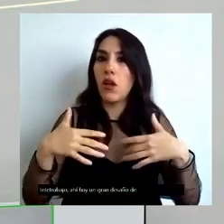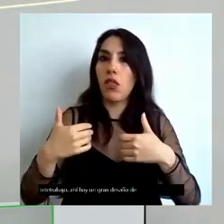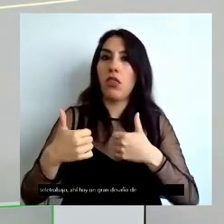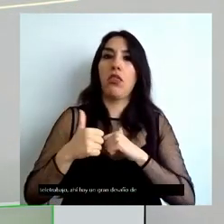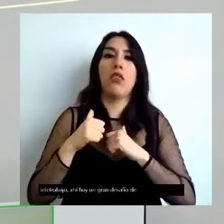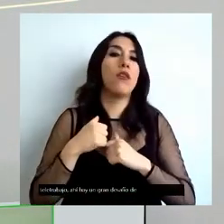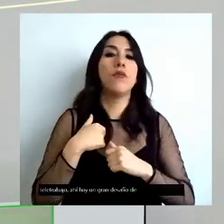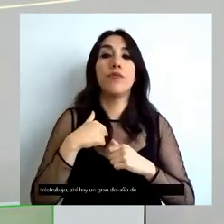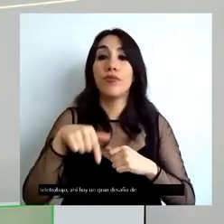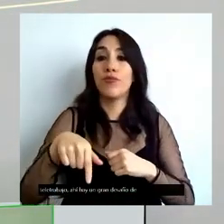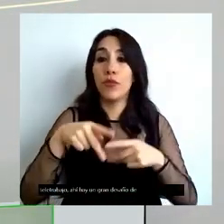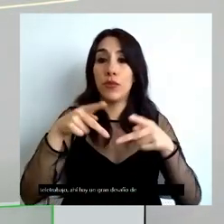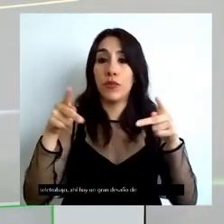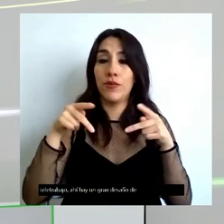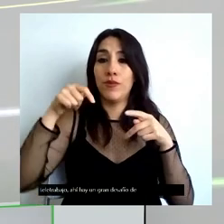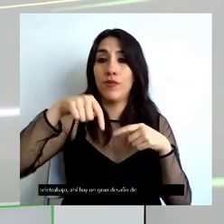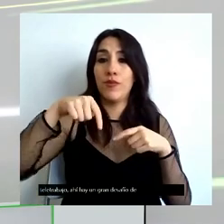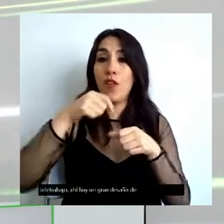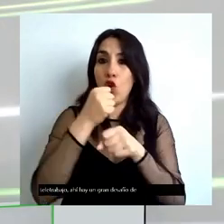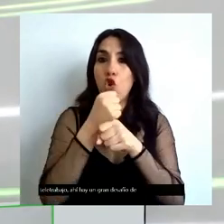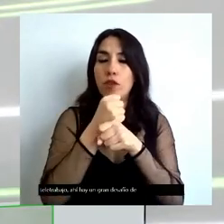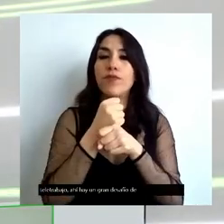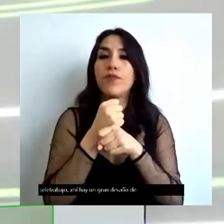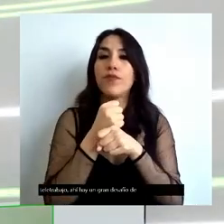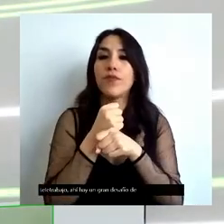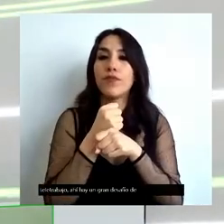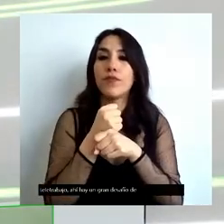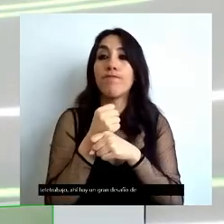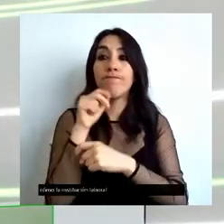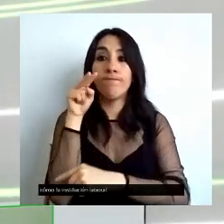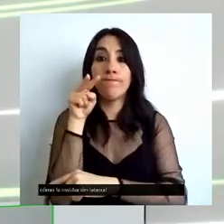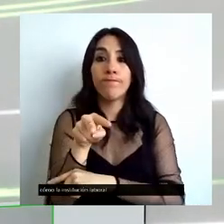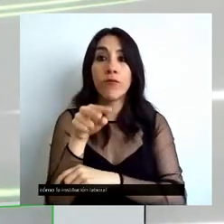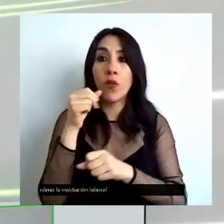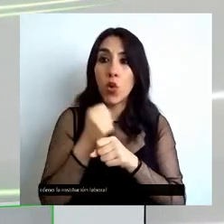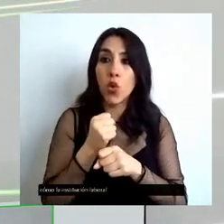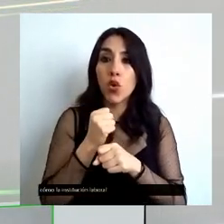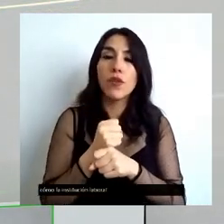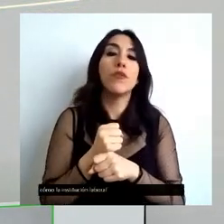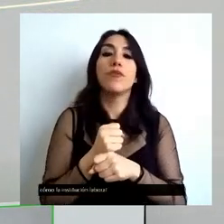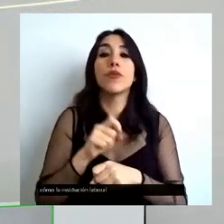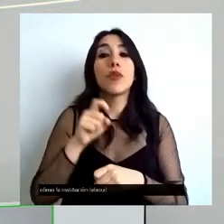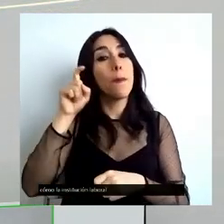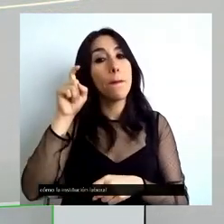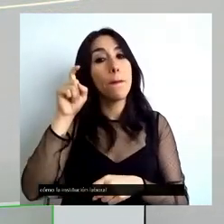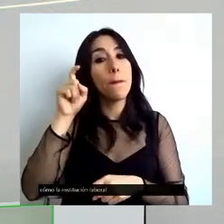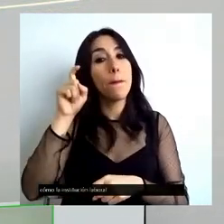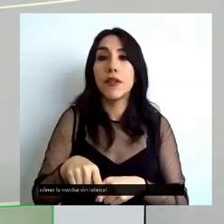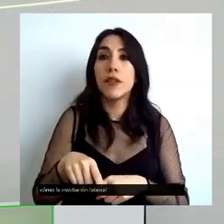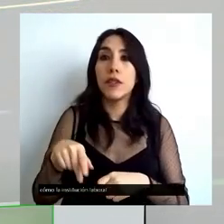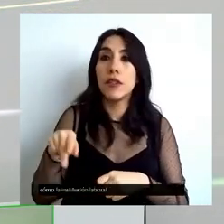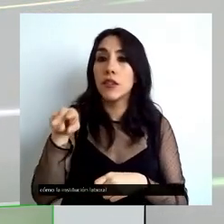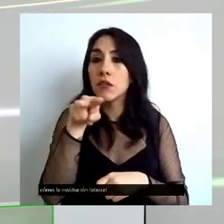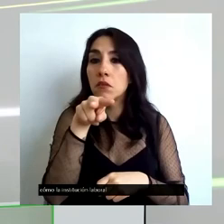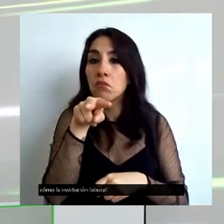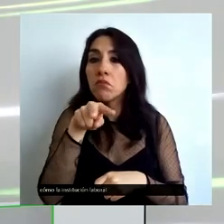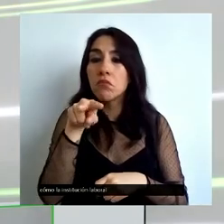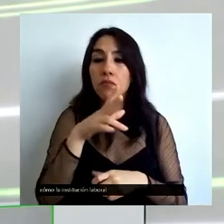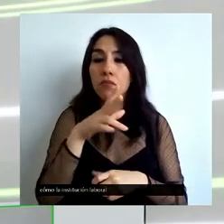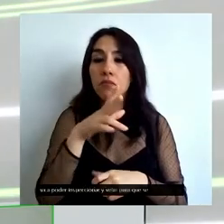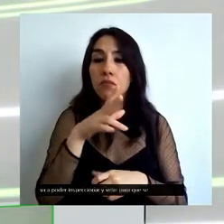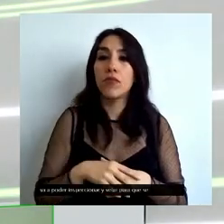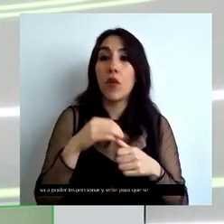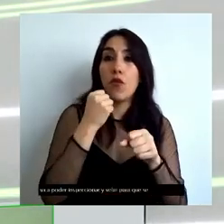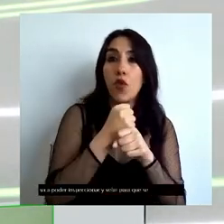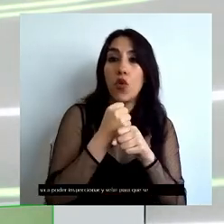inspección del trabajo, va a poder inspeccionar y hacer que velar para que se cumplan estos derechos de los trabajadores y la reglamentación.